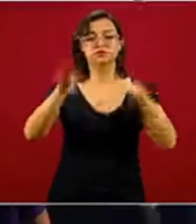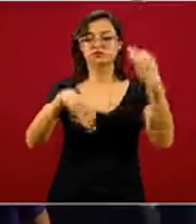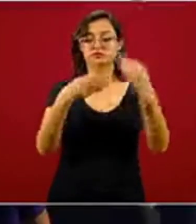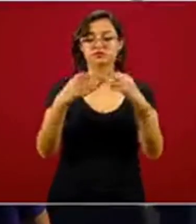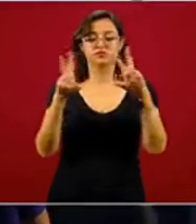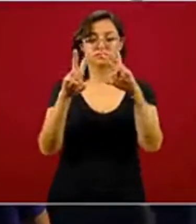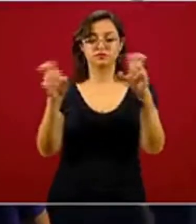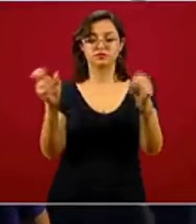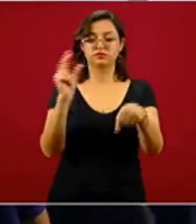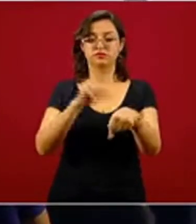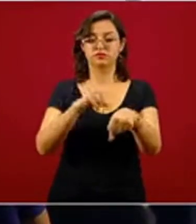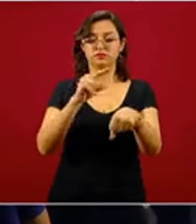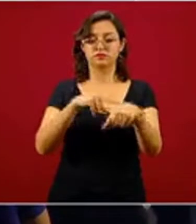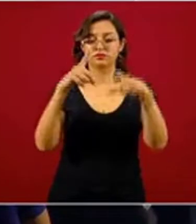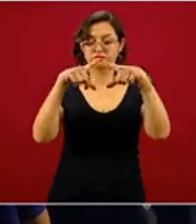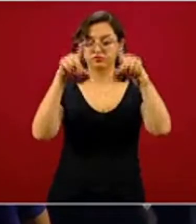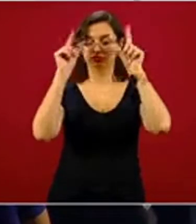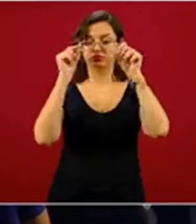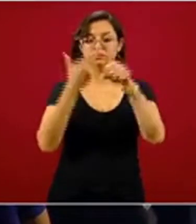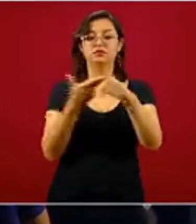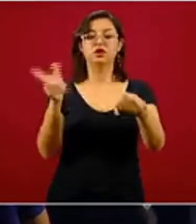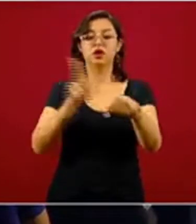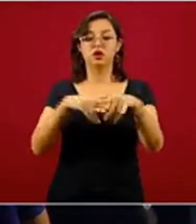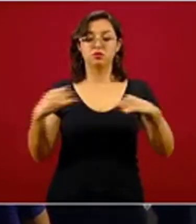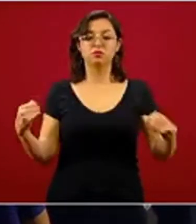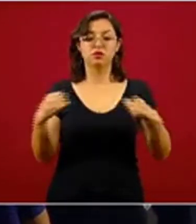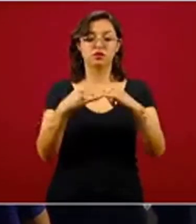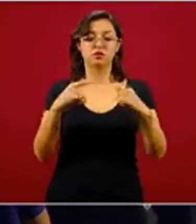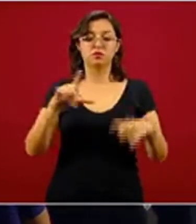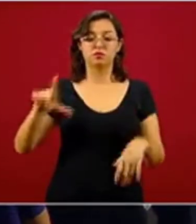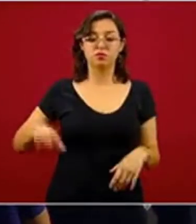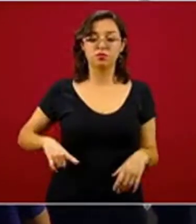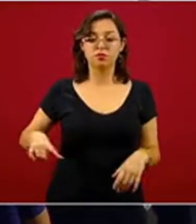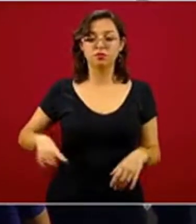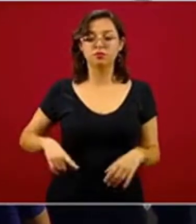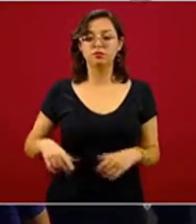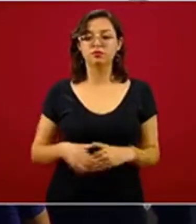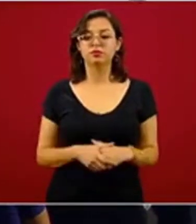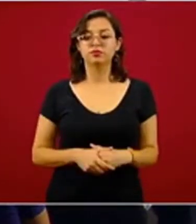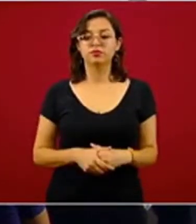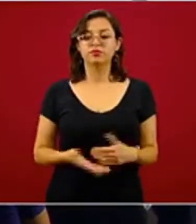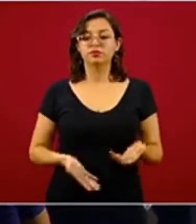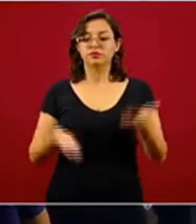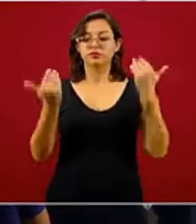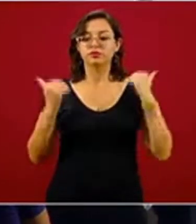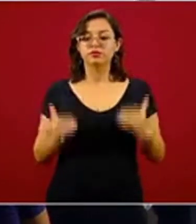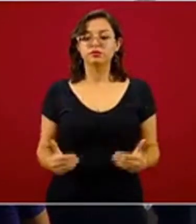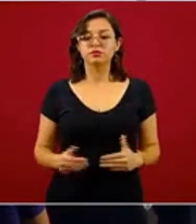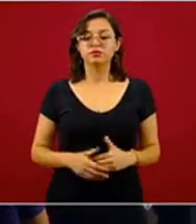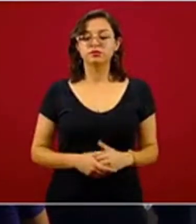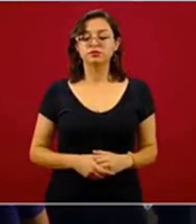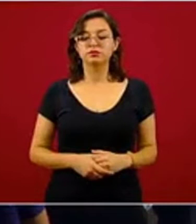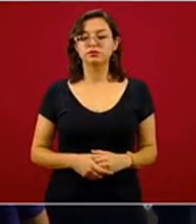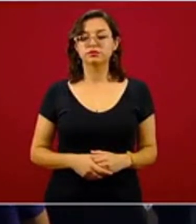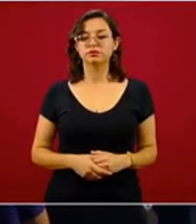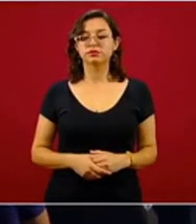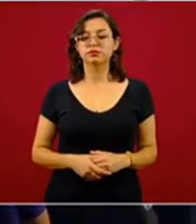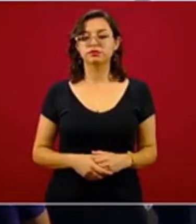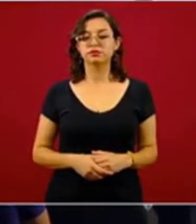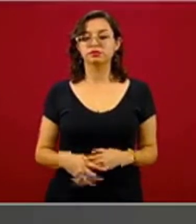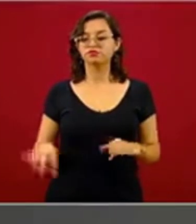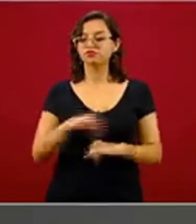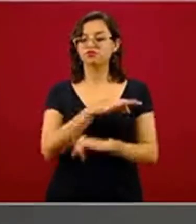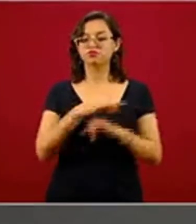de salud, de hospitales y de instituciones públicas. La siguiente, por favor. Creo que esa es la